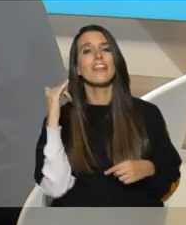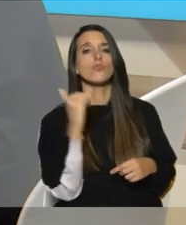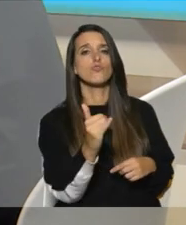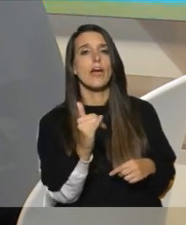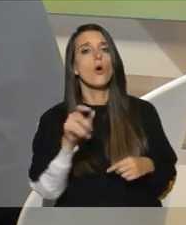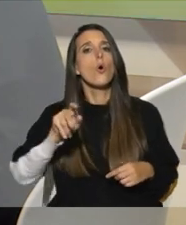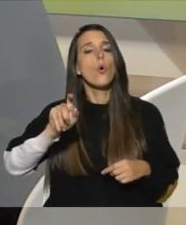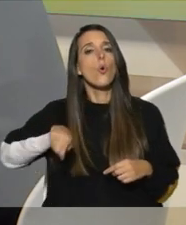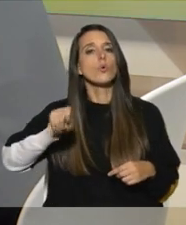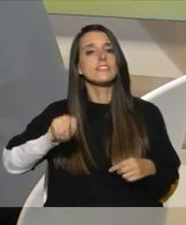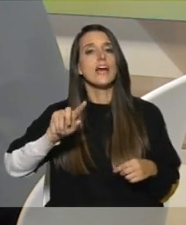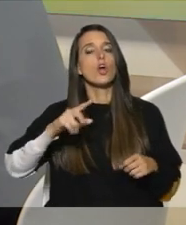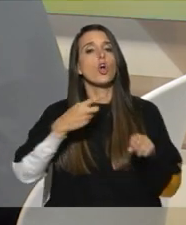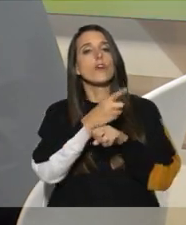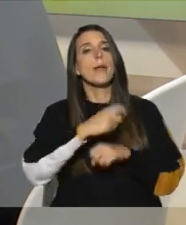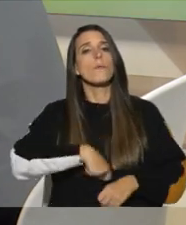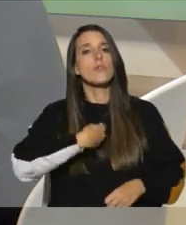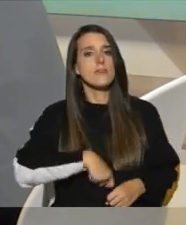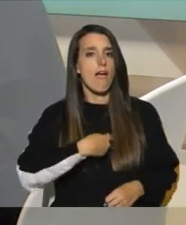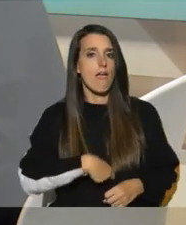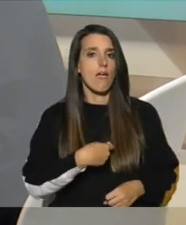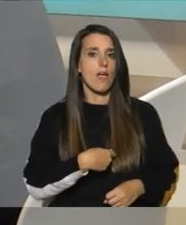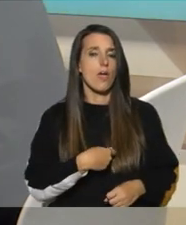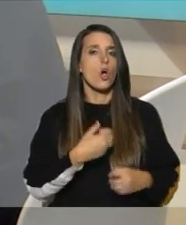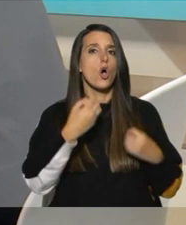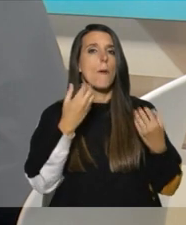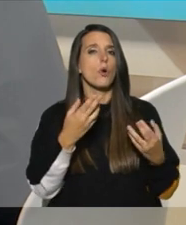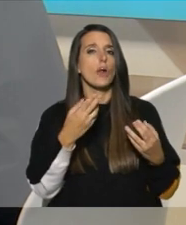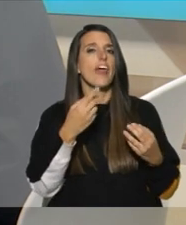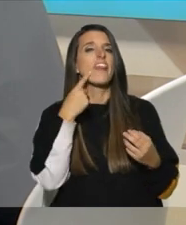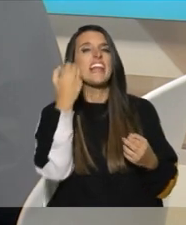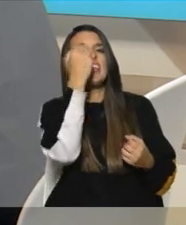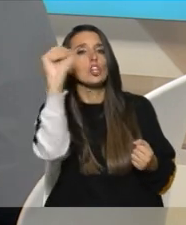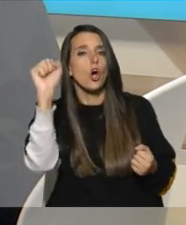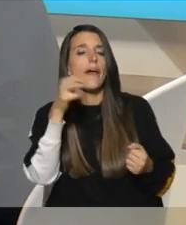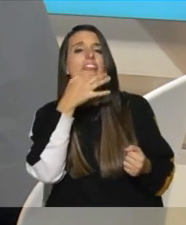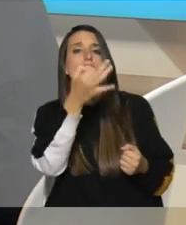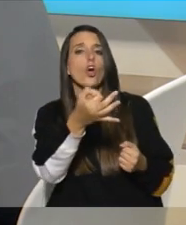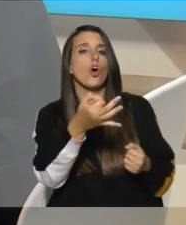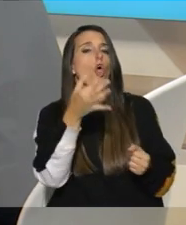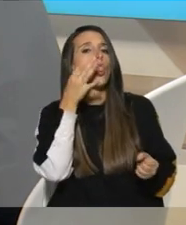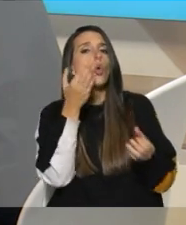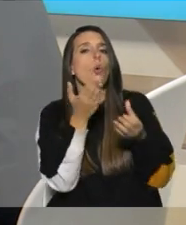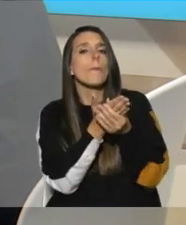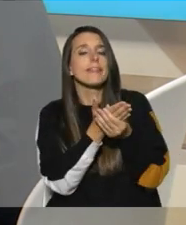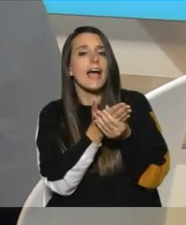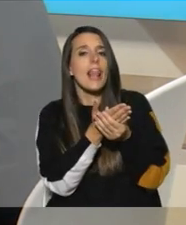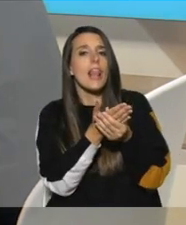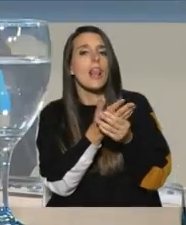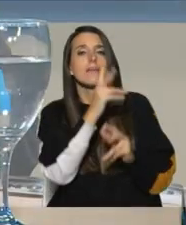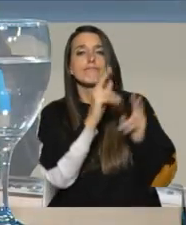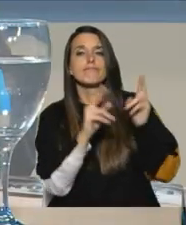una denuncia judicial contra el expresidente José Mujica por apología del delito, sería por lo que él dijo en el documental este de